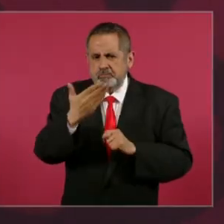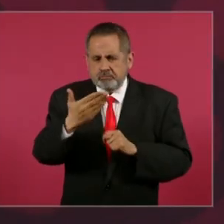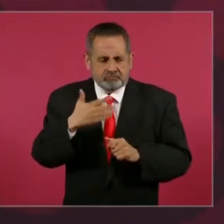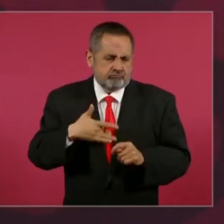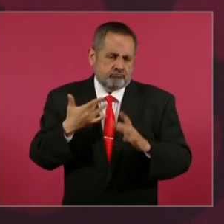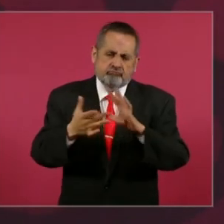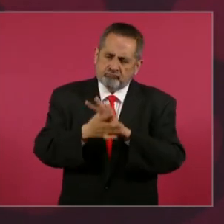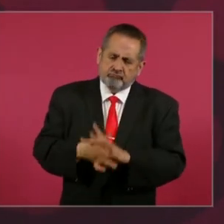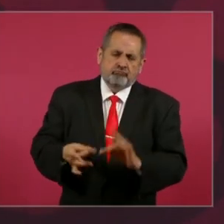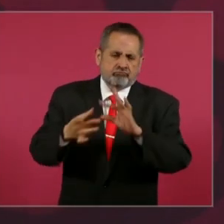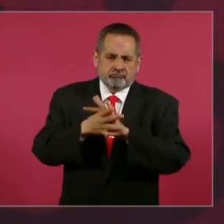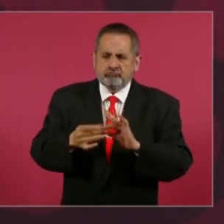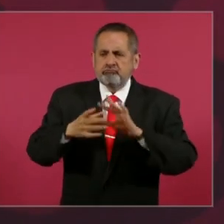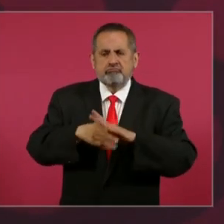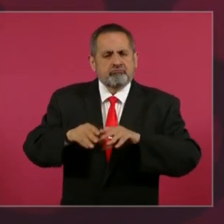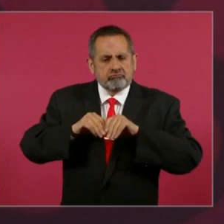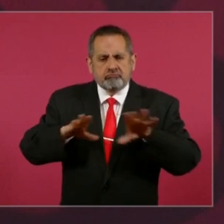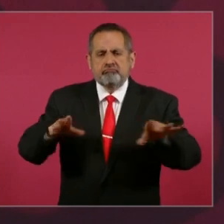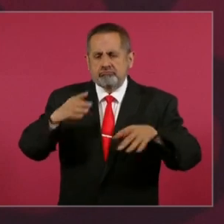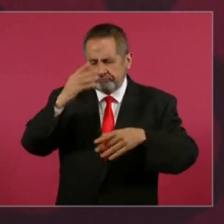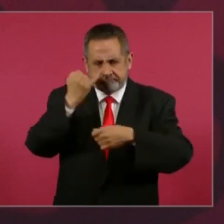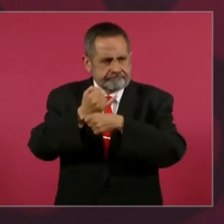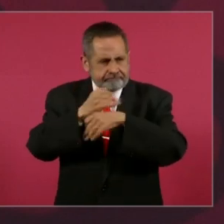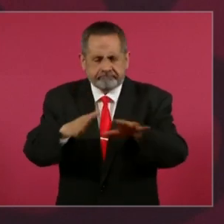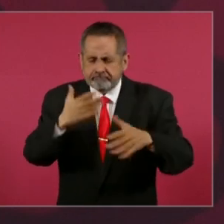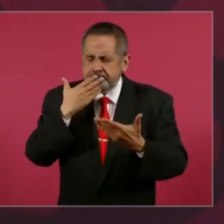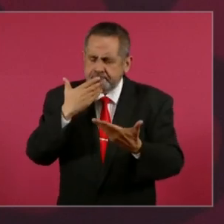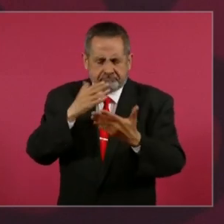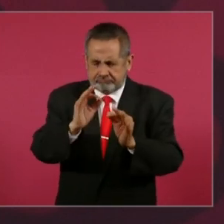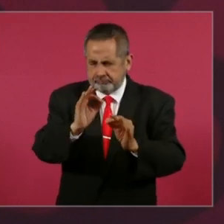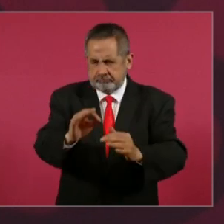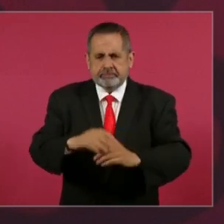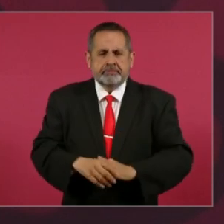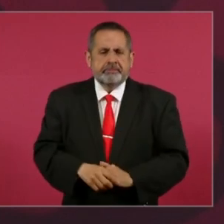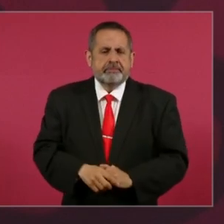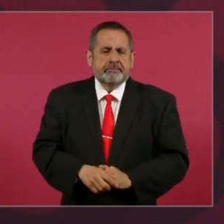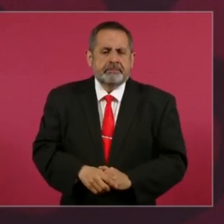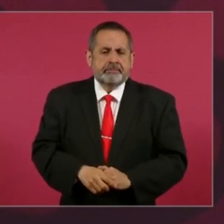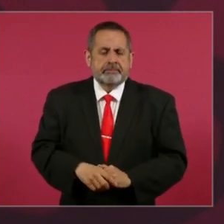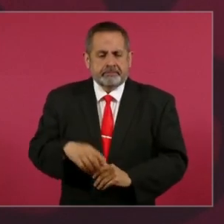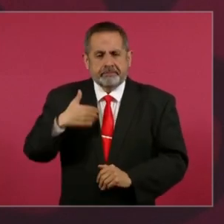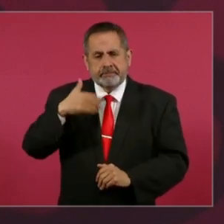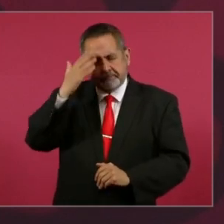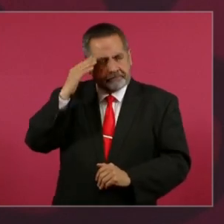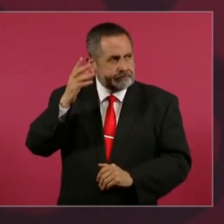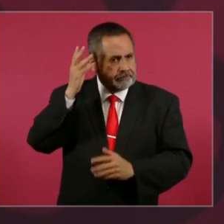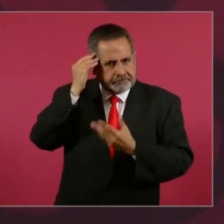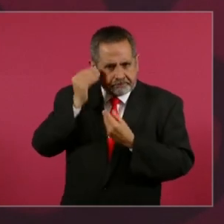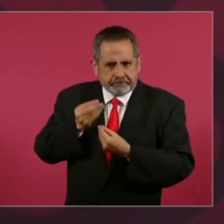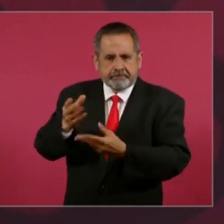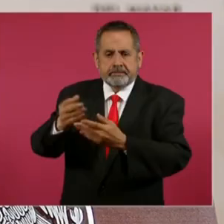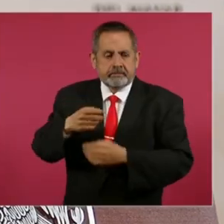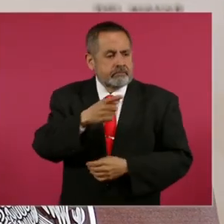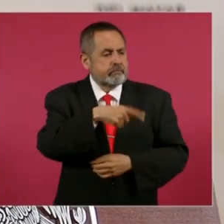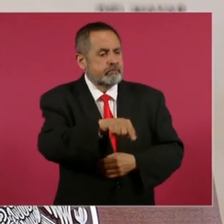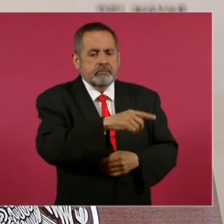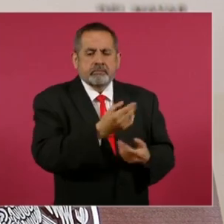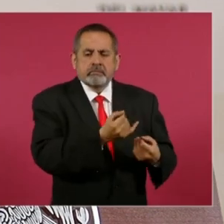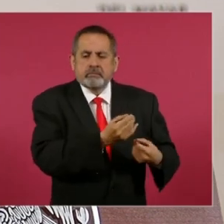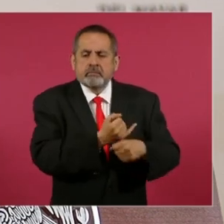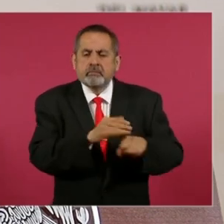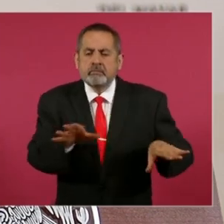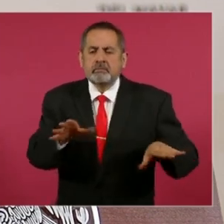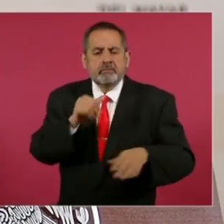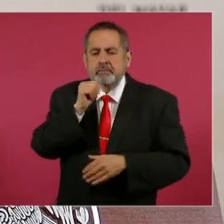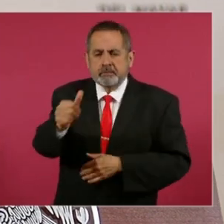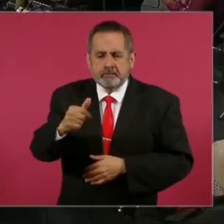me sirve para transmitir información que pues sé que no se va a